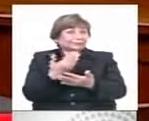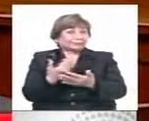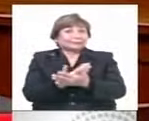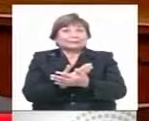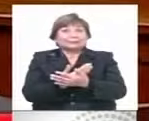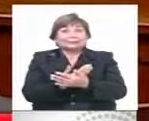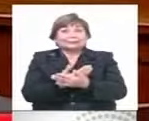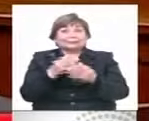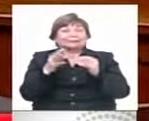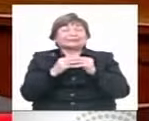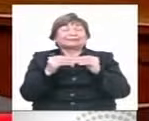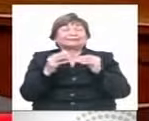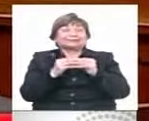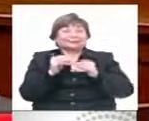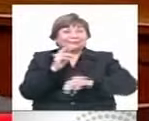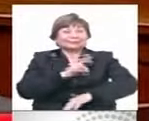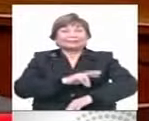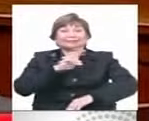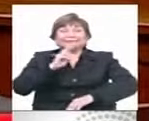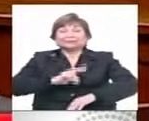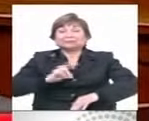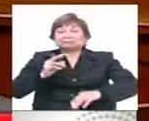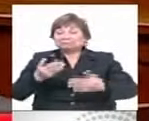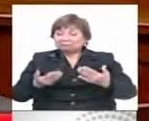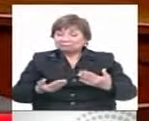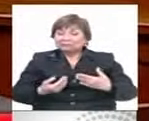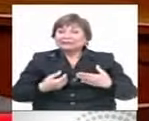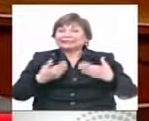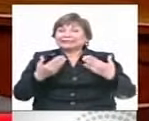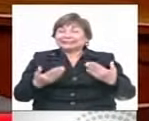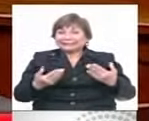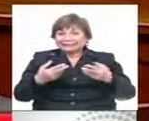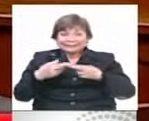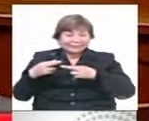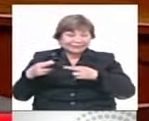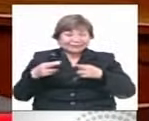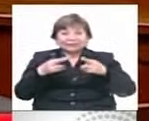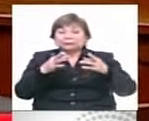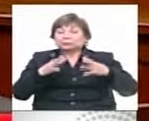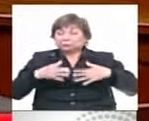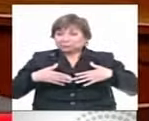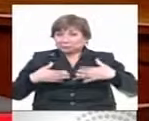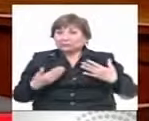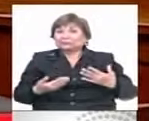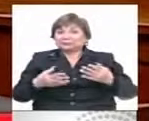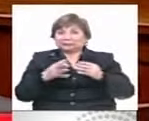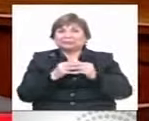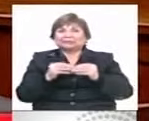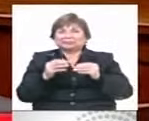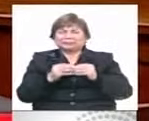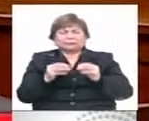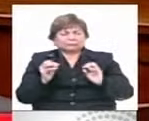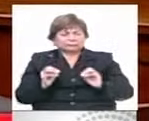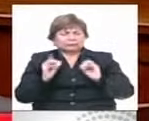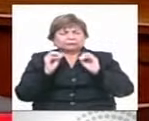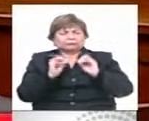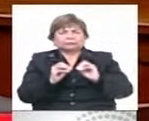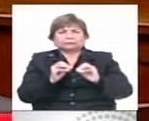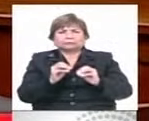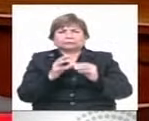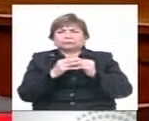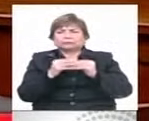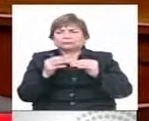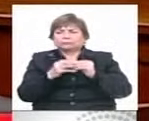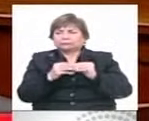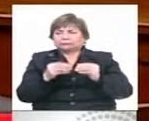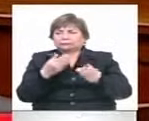articulación productiva en las regiones, el cual a través de la red CITE permitirá a los pequeños productores incrementar su productividad